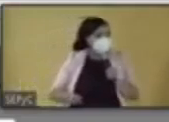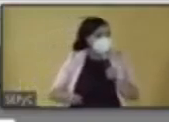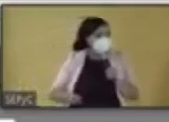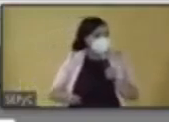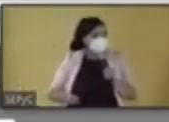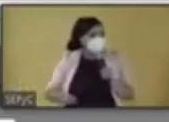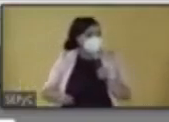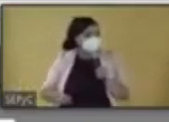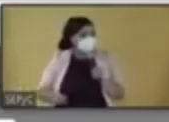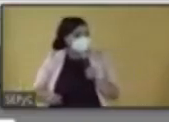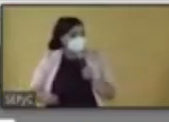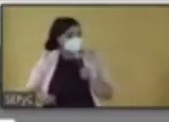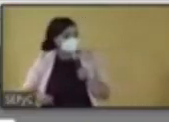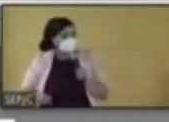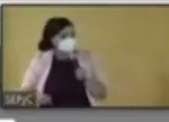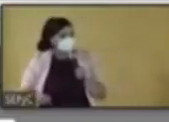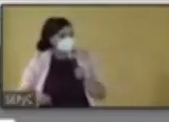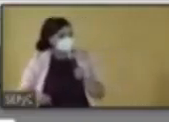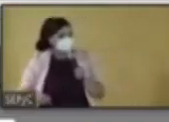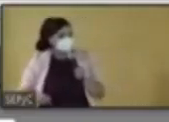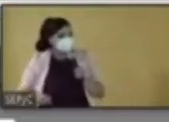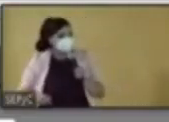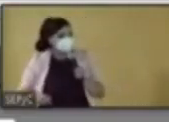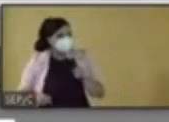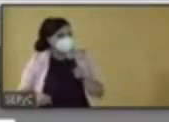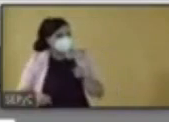un crédito o de contado.